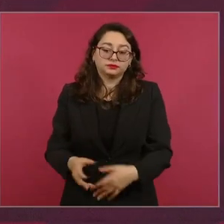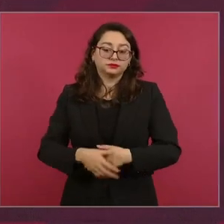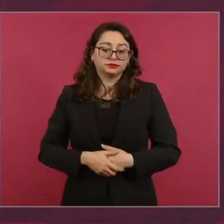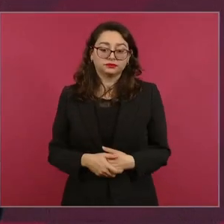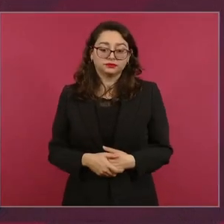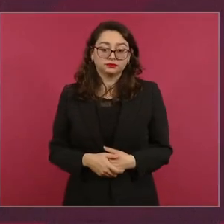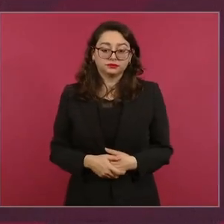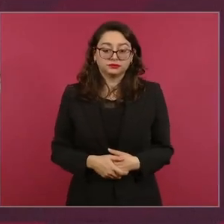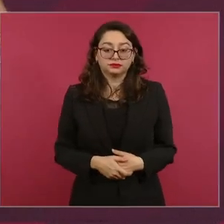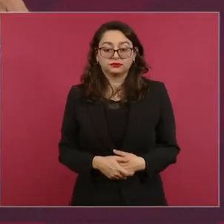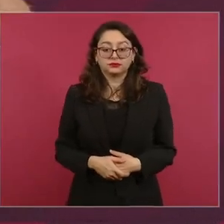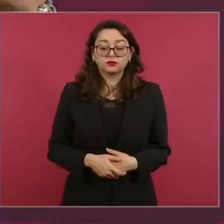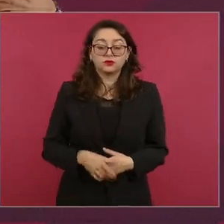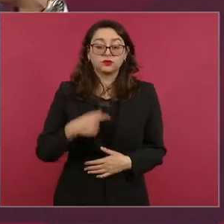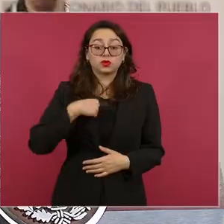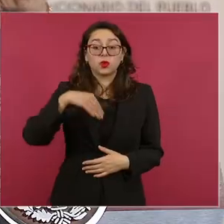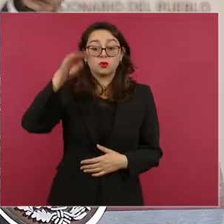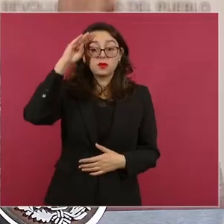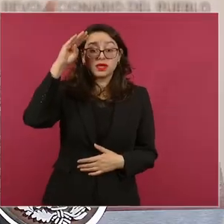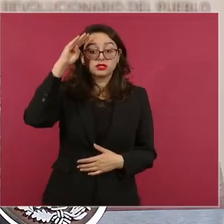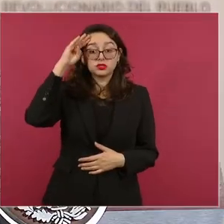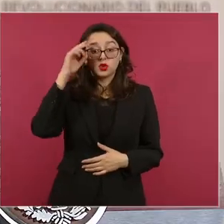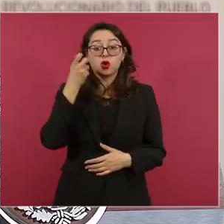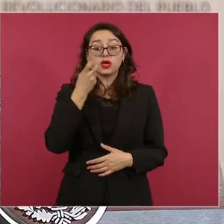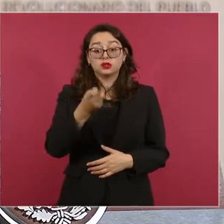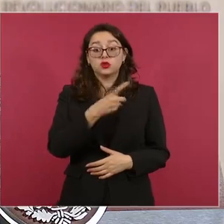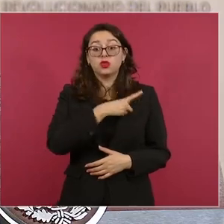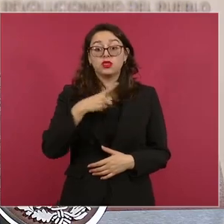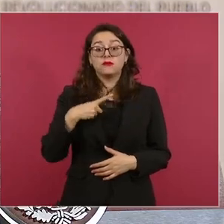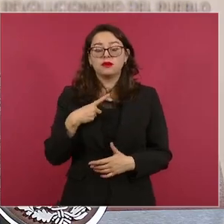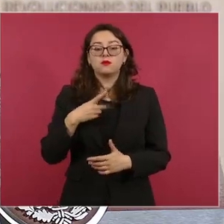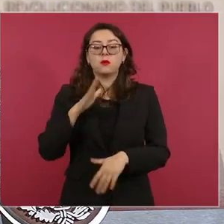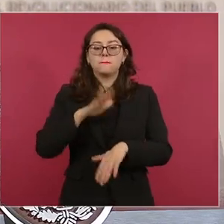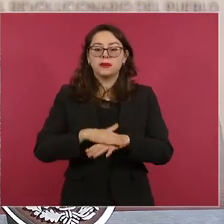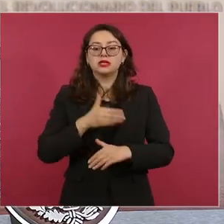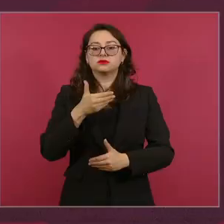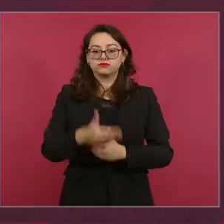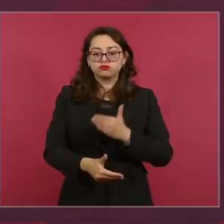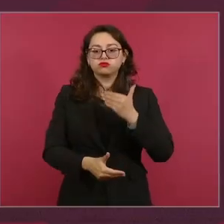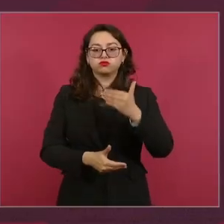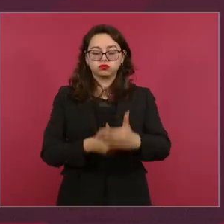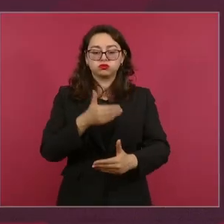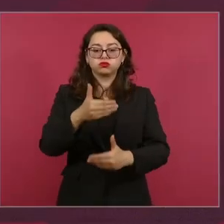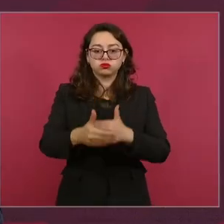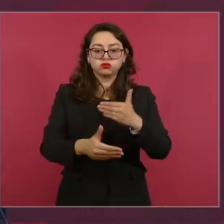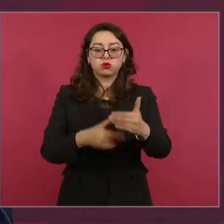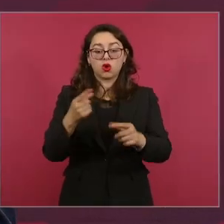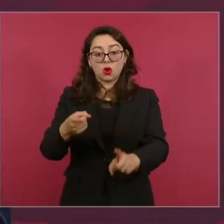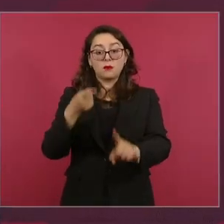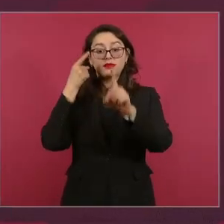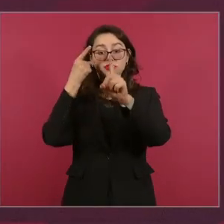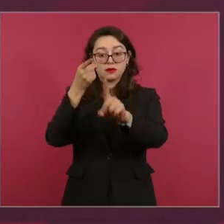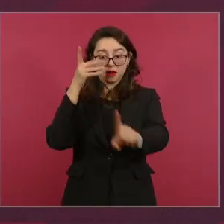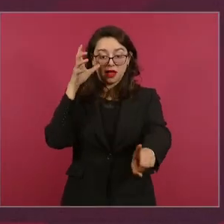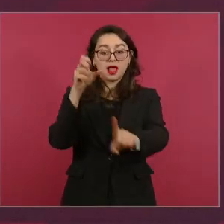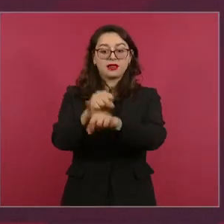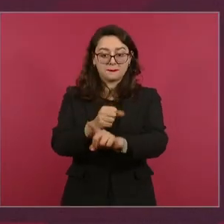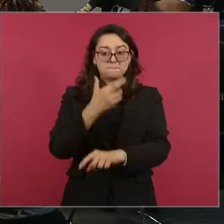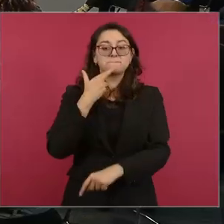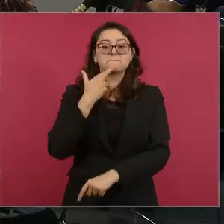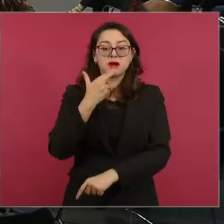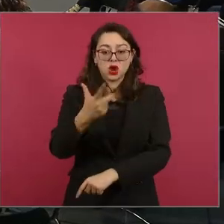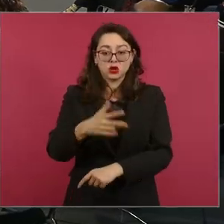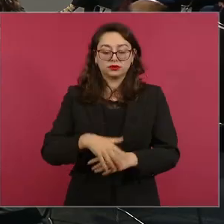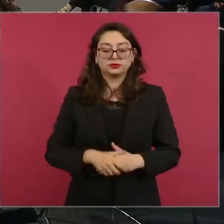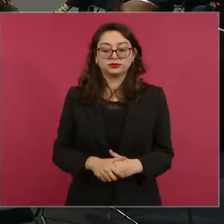Y yo espero, pues, que avancemos más en este propósito.